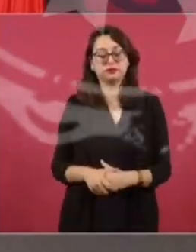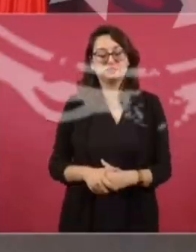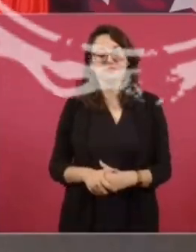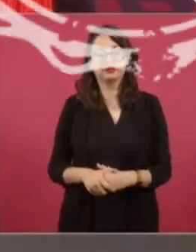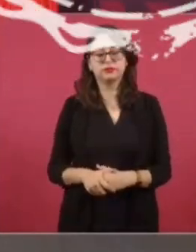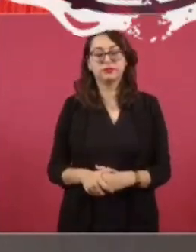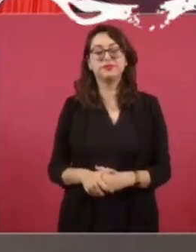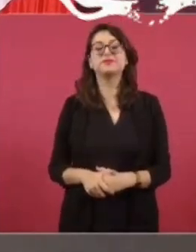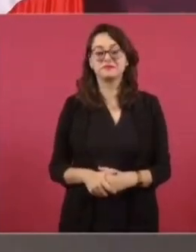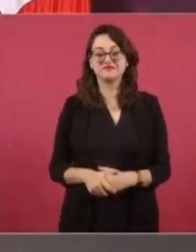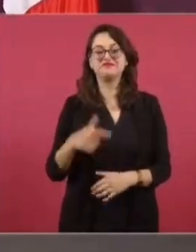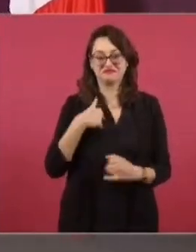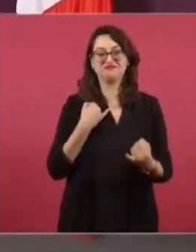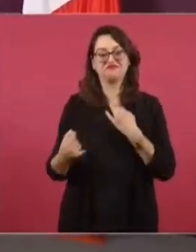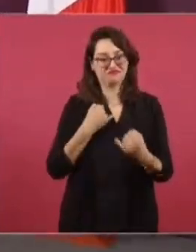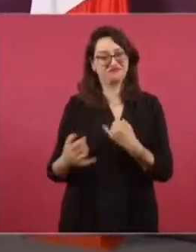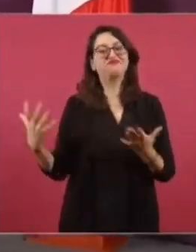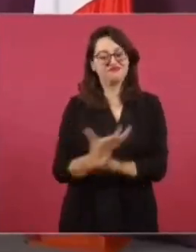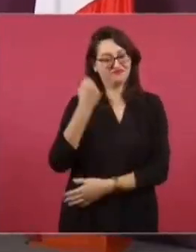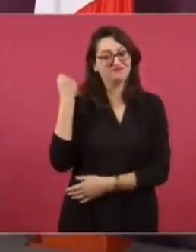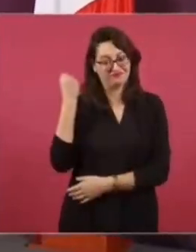Ah, sí, eso sí lo voy a decir. Gané la apuesta,